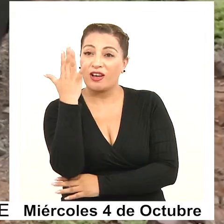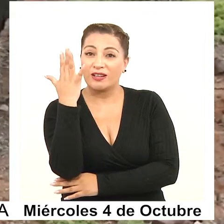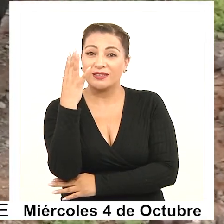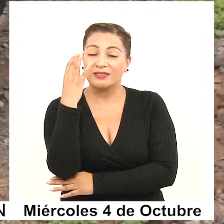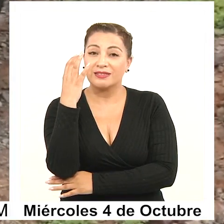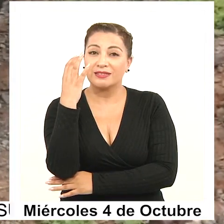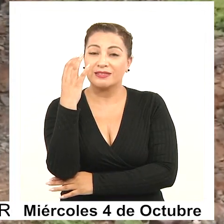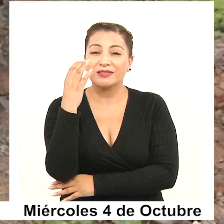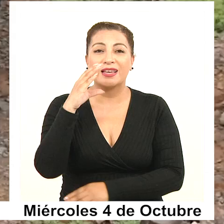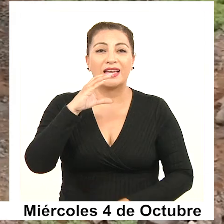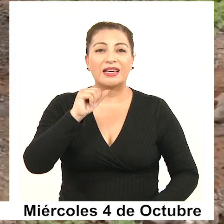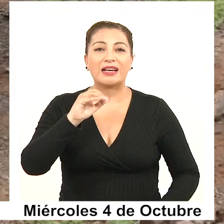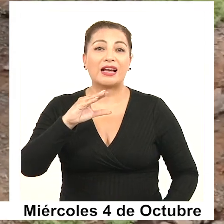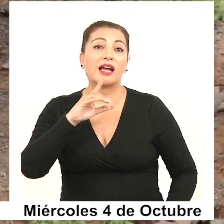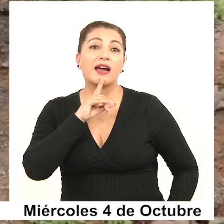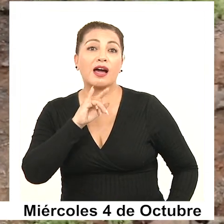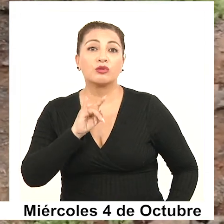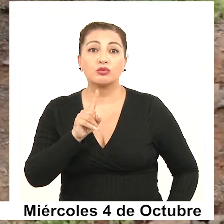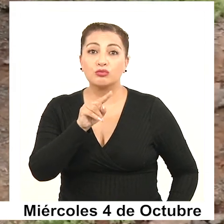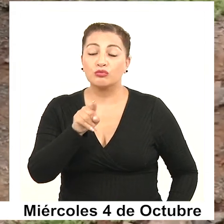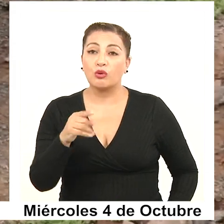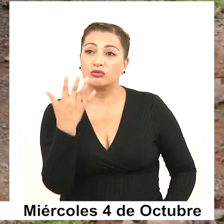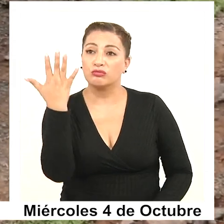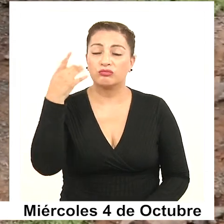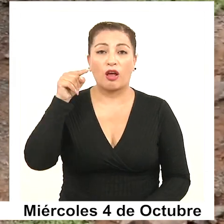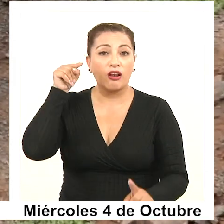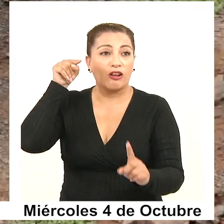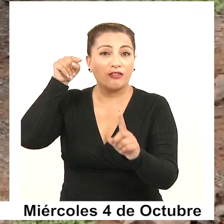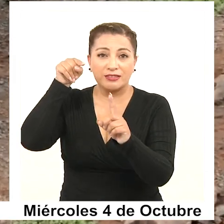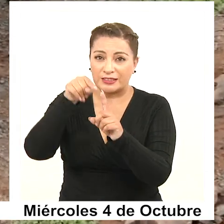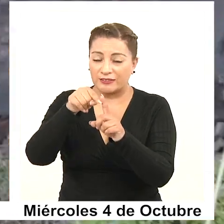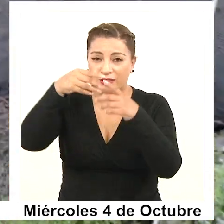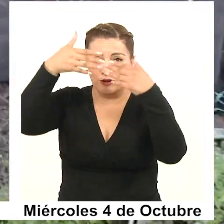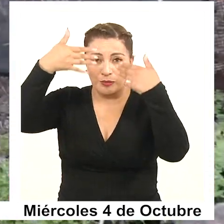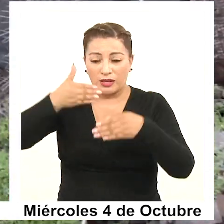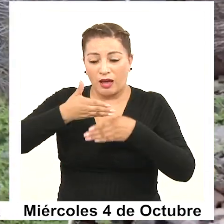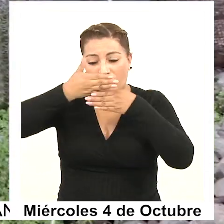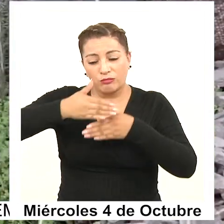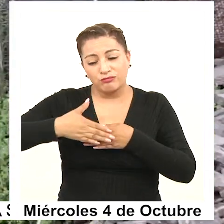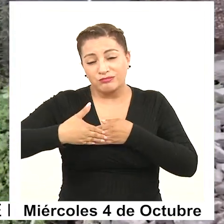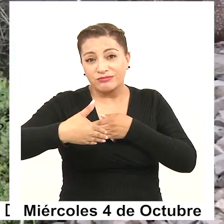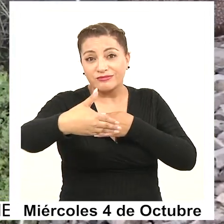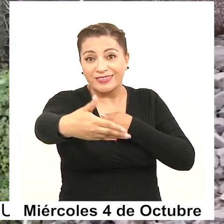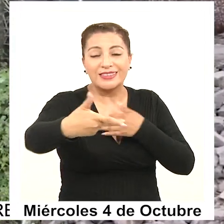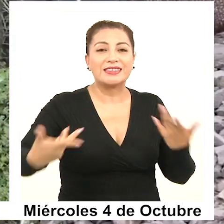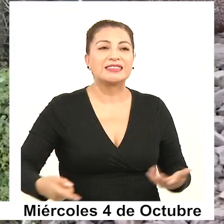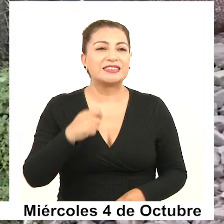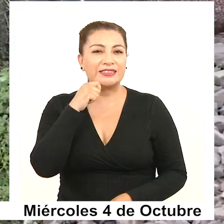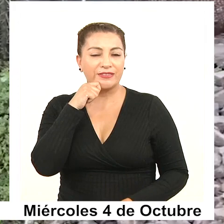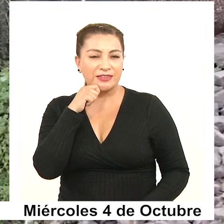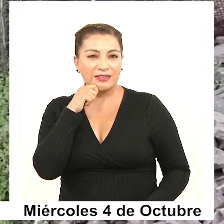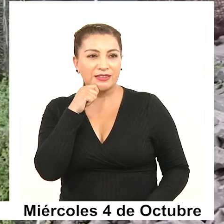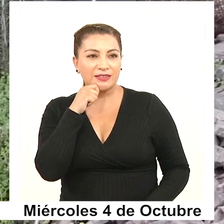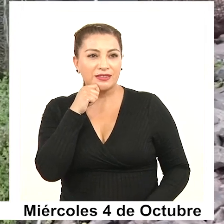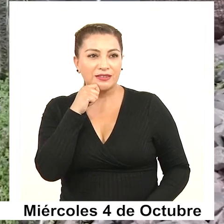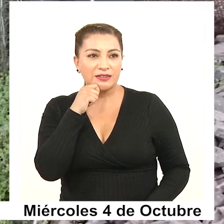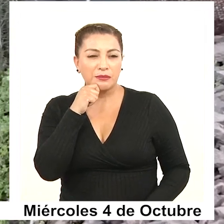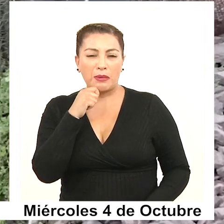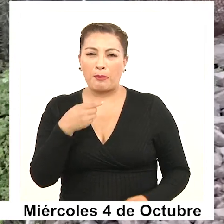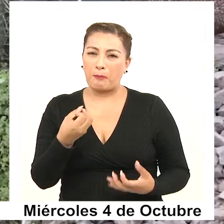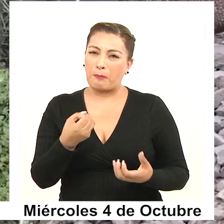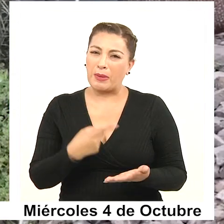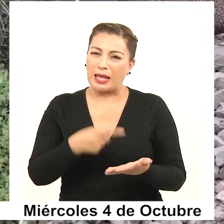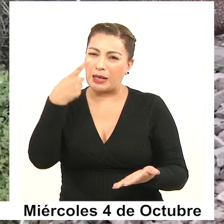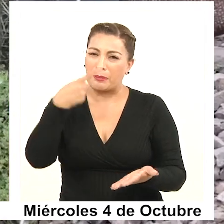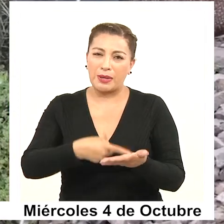Eulignia iquiquensis. La meta para que esto sea sustentable en el tiempo es de varios miles